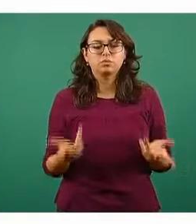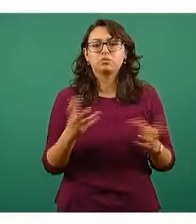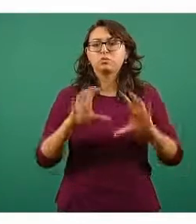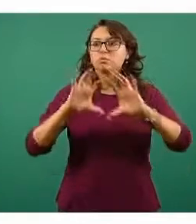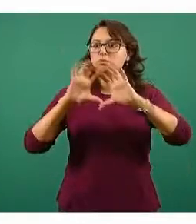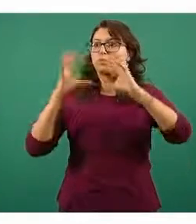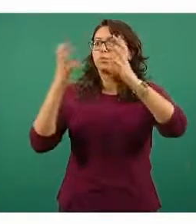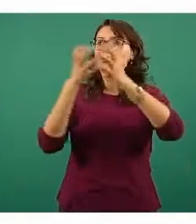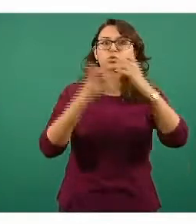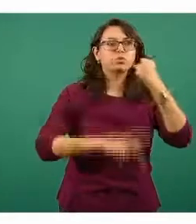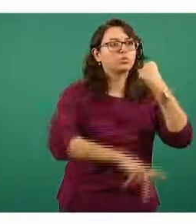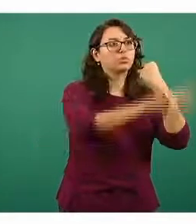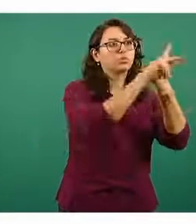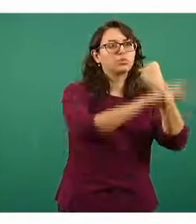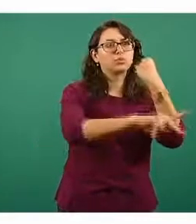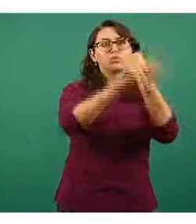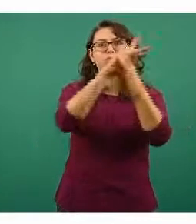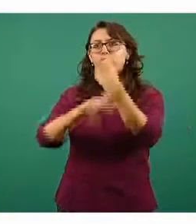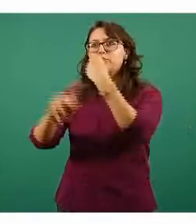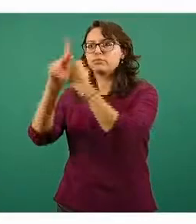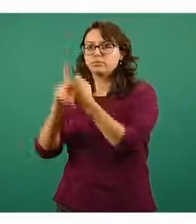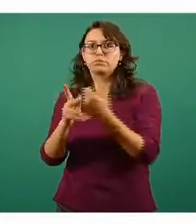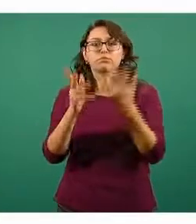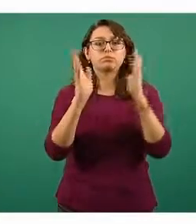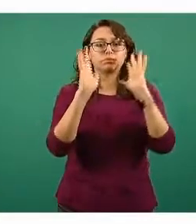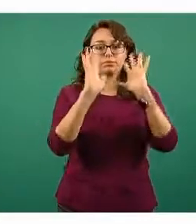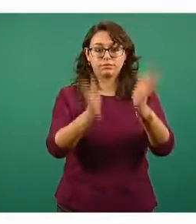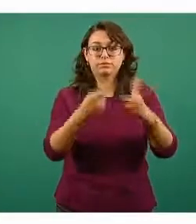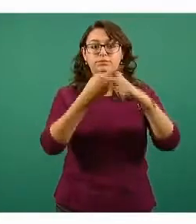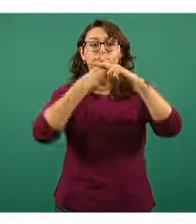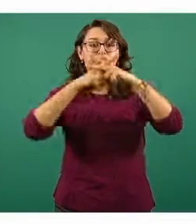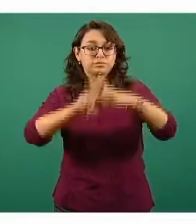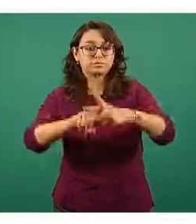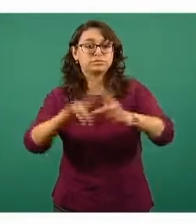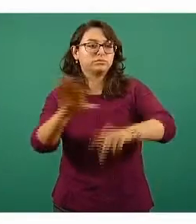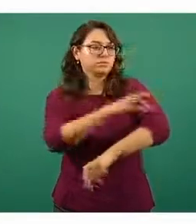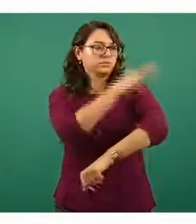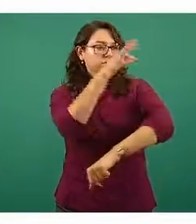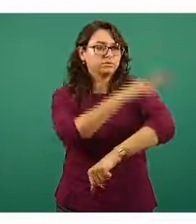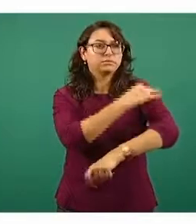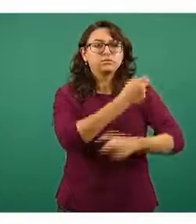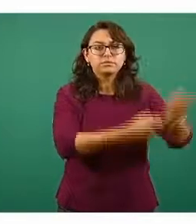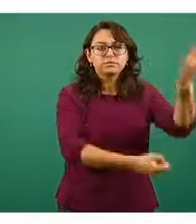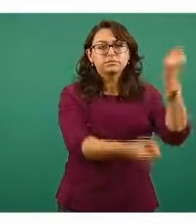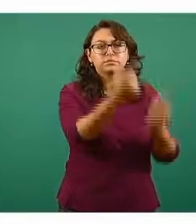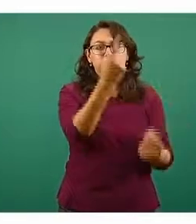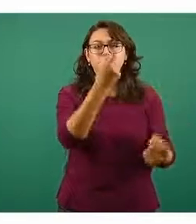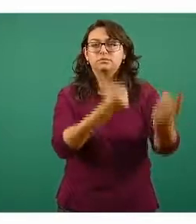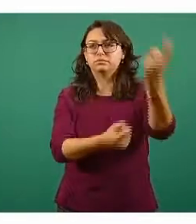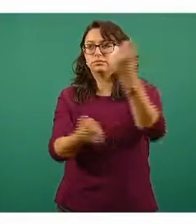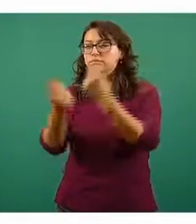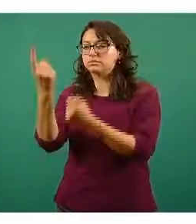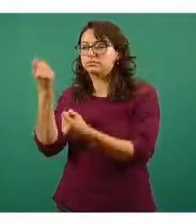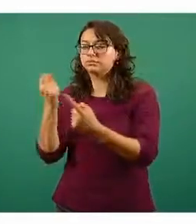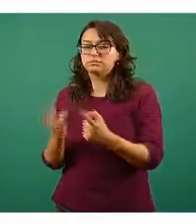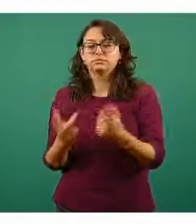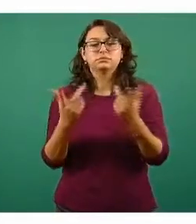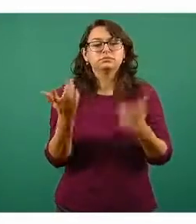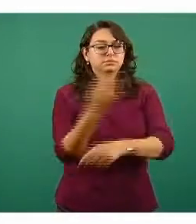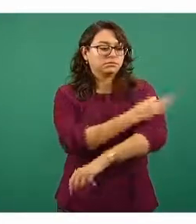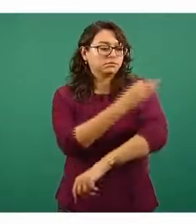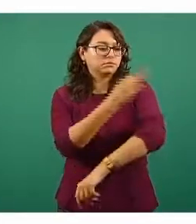el mundo, los países que hemos tenido la oportunidad y que hemos aprovechado esa oportunidad para tener